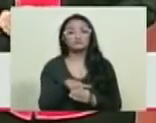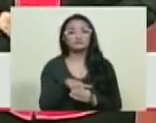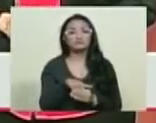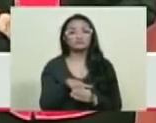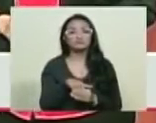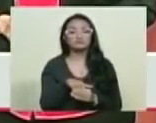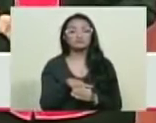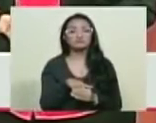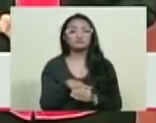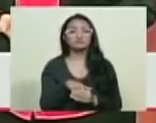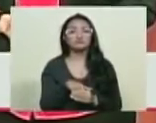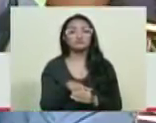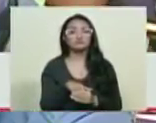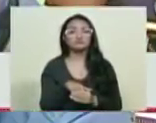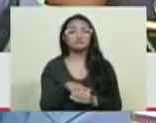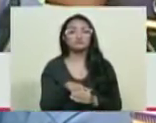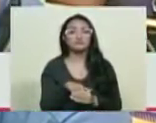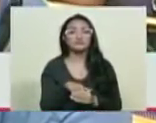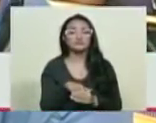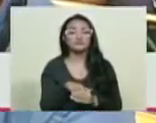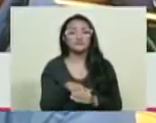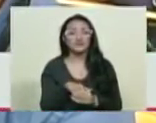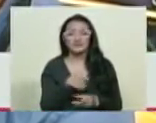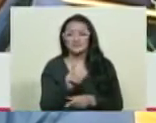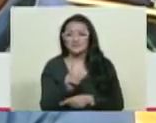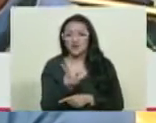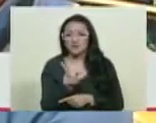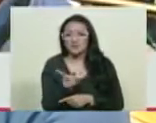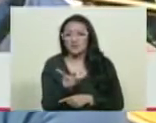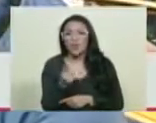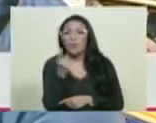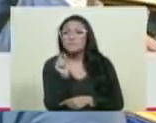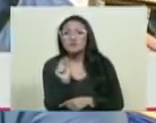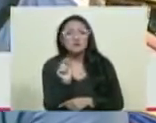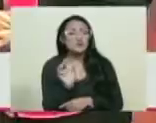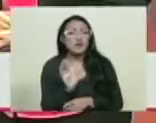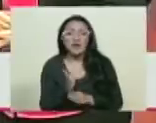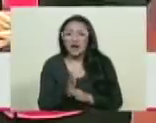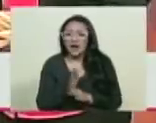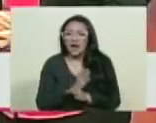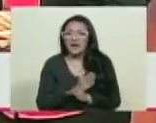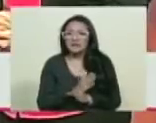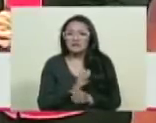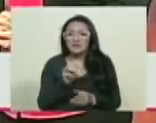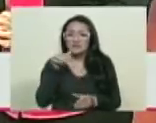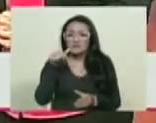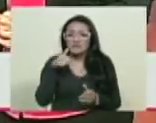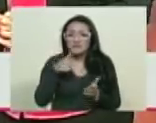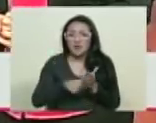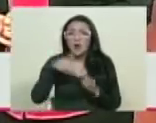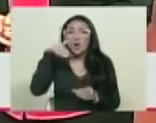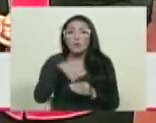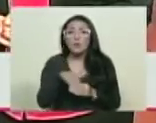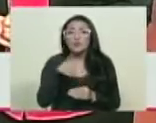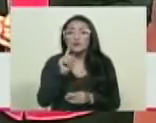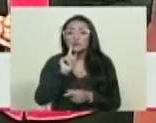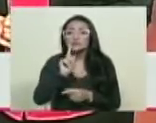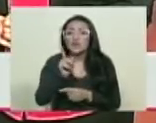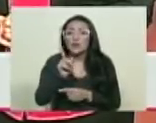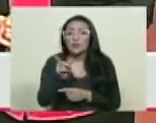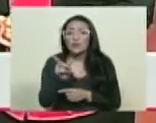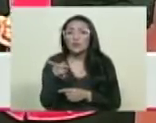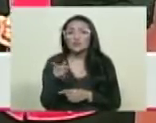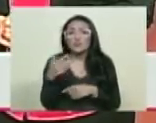se puede decir que uno puede votar en segundo ni siquiera en un minuto la votación es en un segundo en un proceso